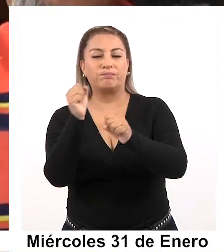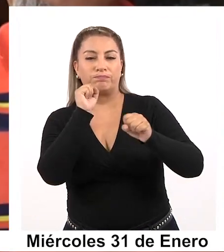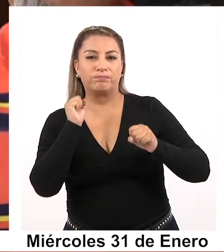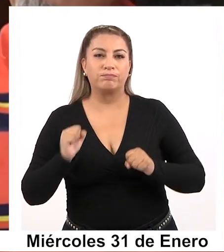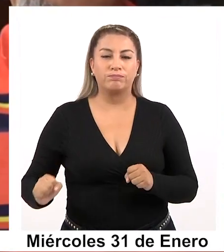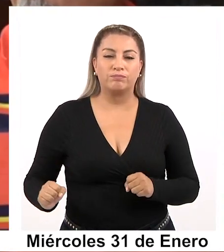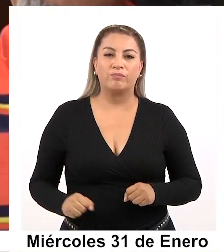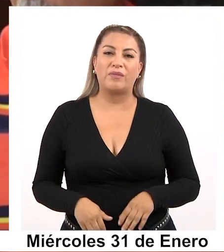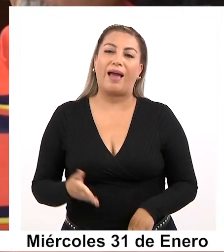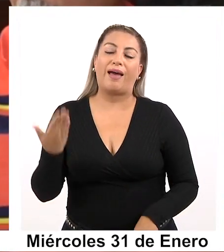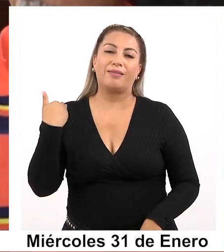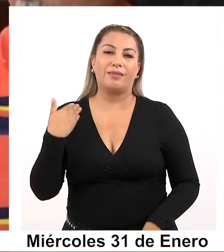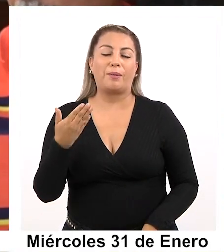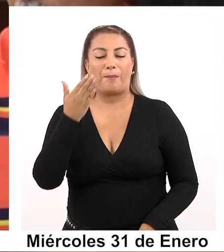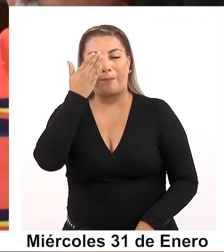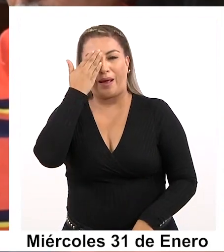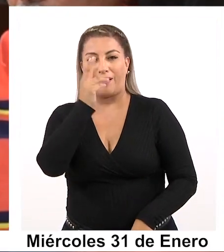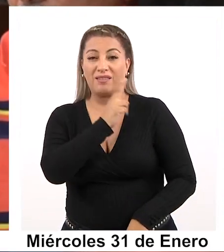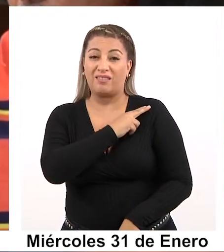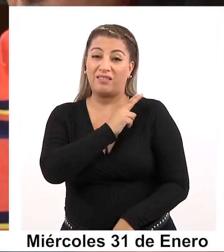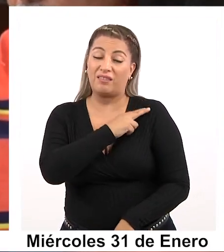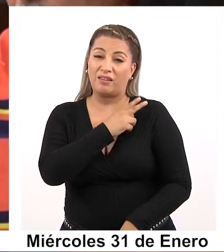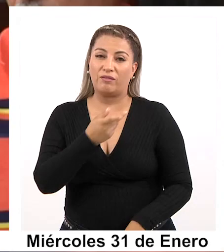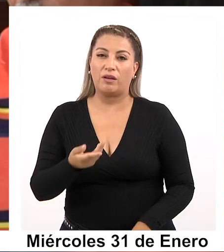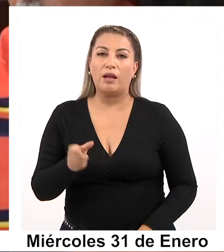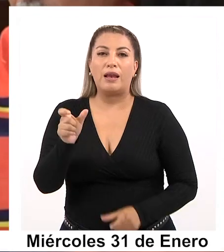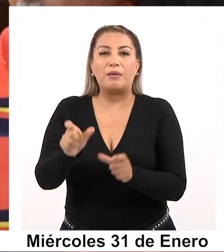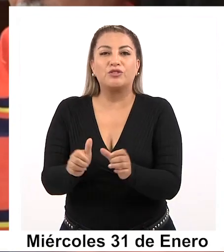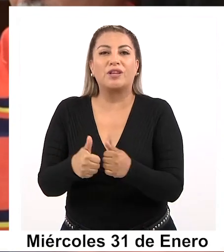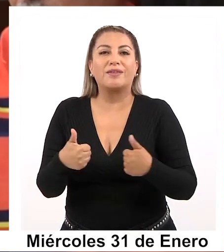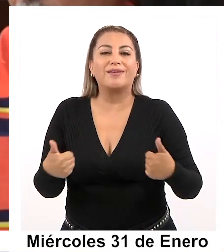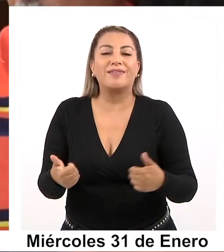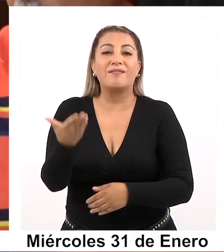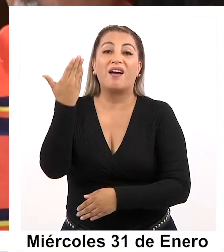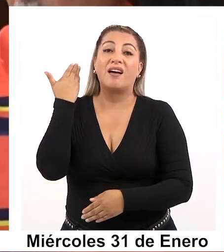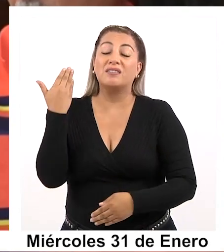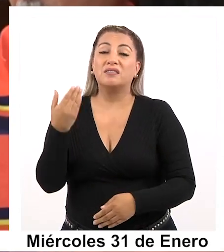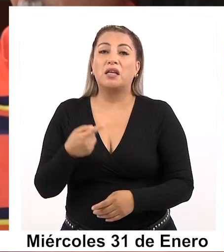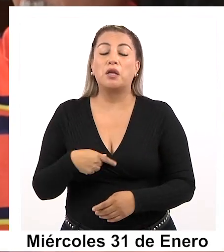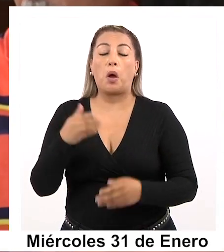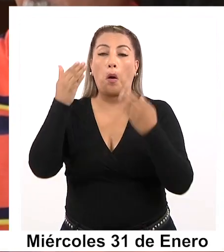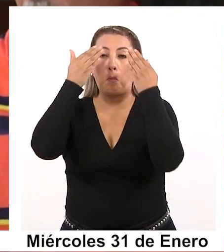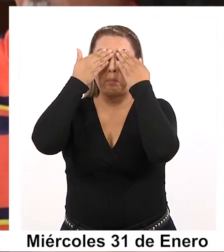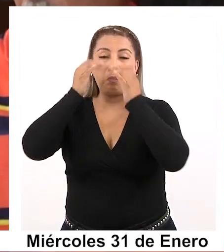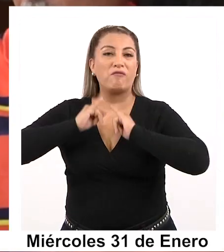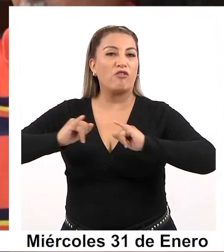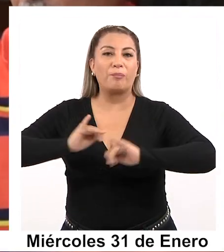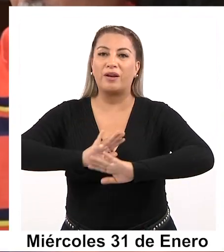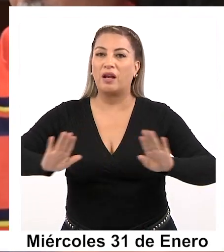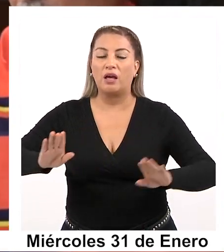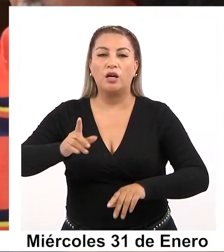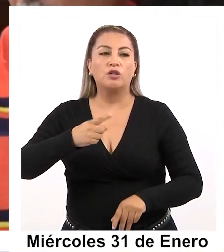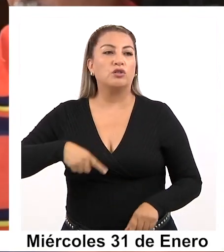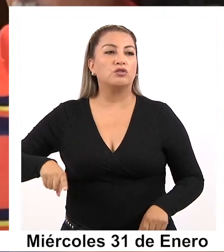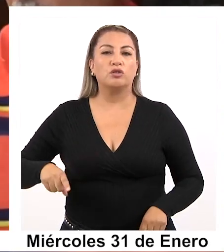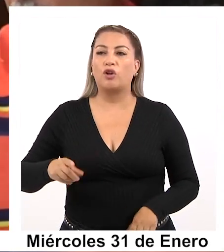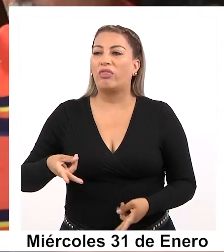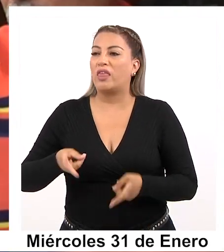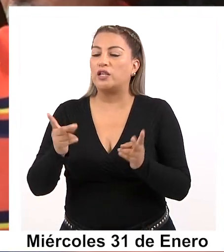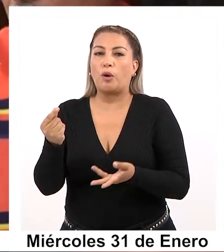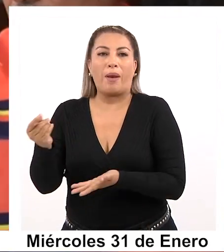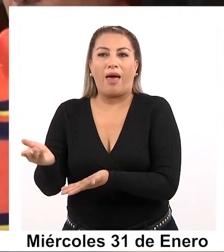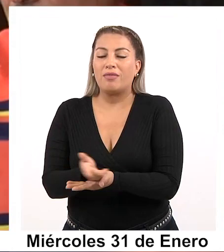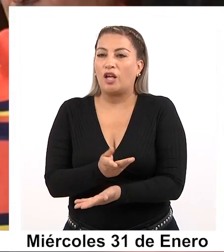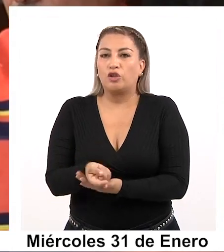hecho por la mala administración, que, como les comunico, los señores que estaban antes no daban cuenta de nada, así que no teníamos derecho a las platas, no teníamos